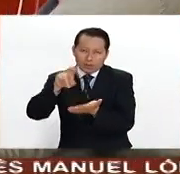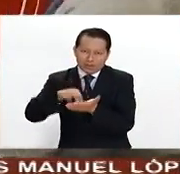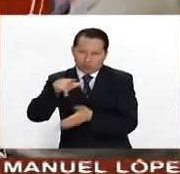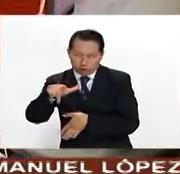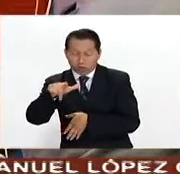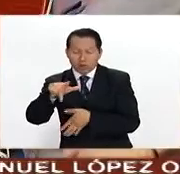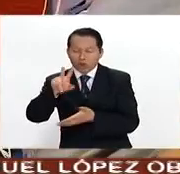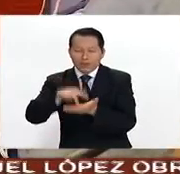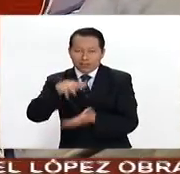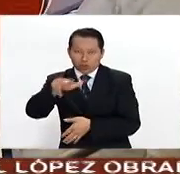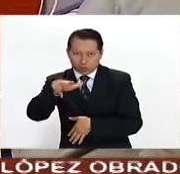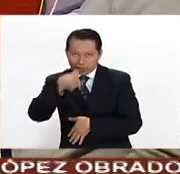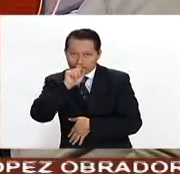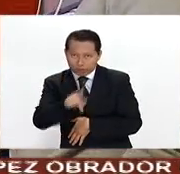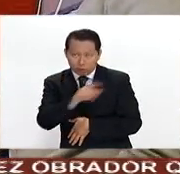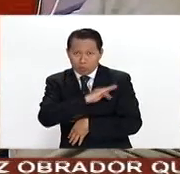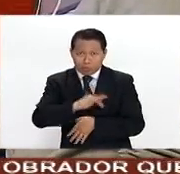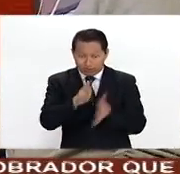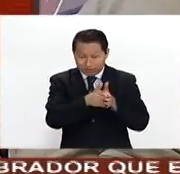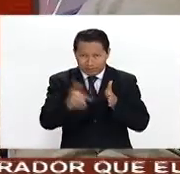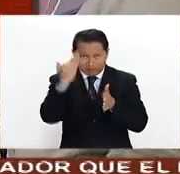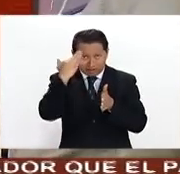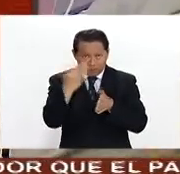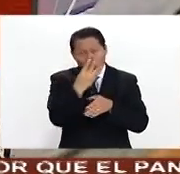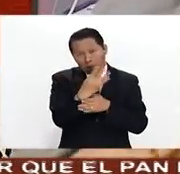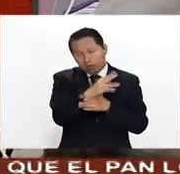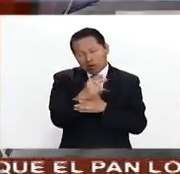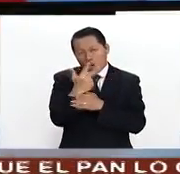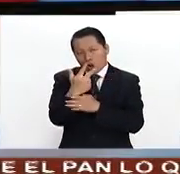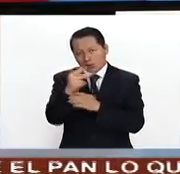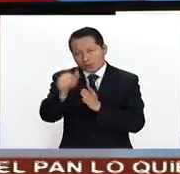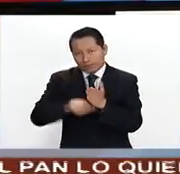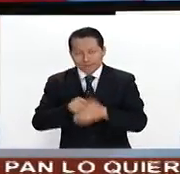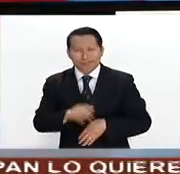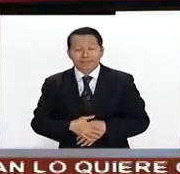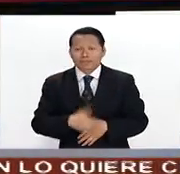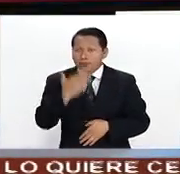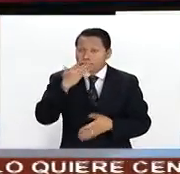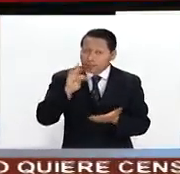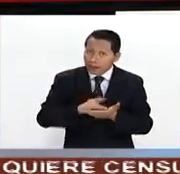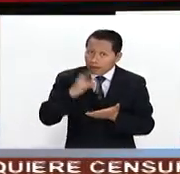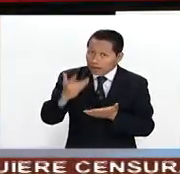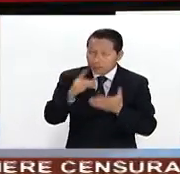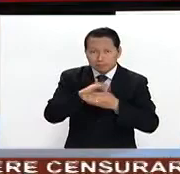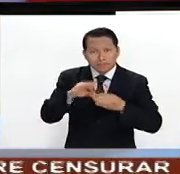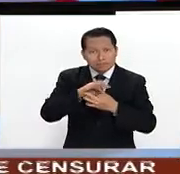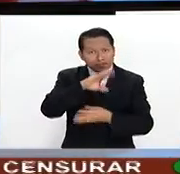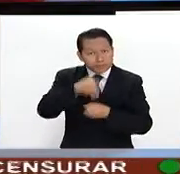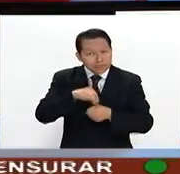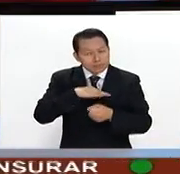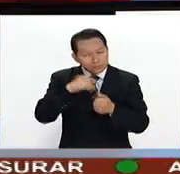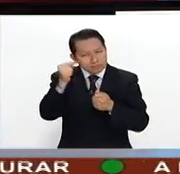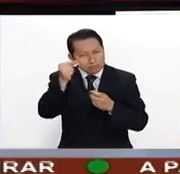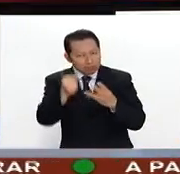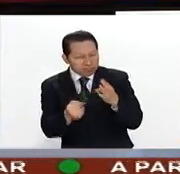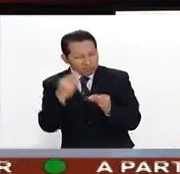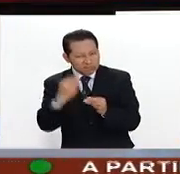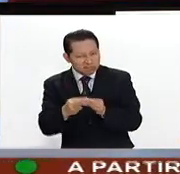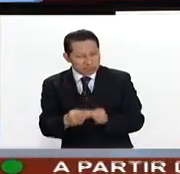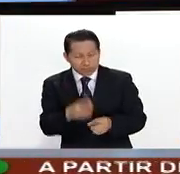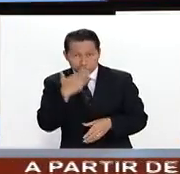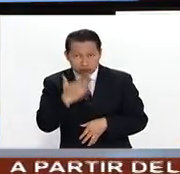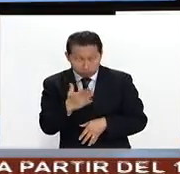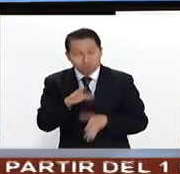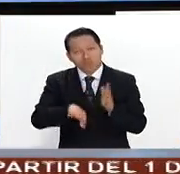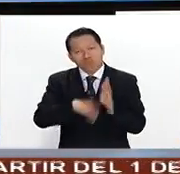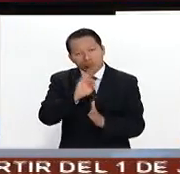de 4 a 6 meses. Muy bien, pues muchísimas gracias por describirnos tan puntualmente esta maravillosa